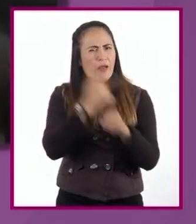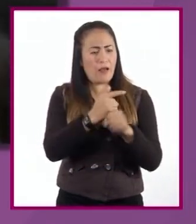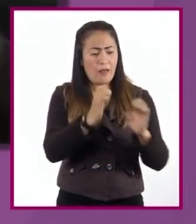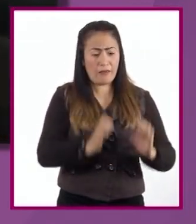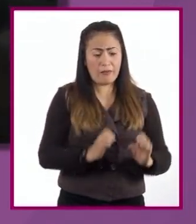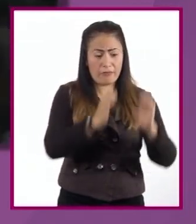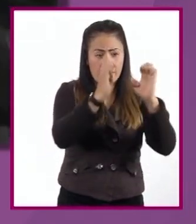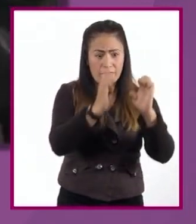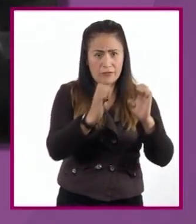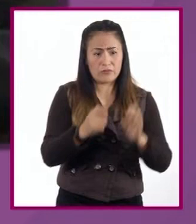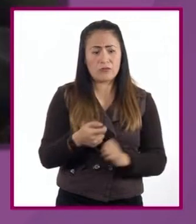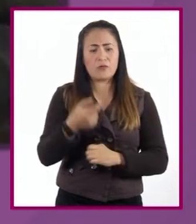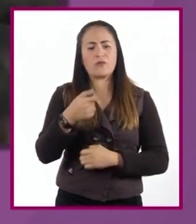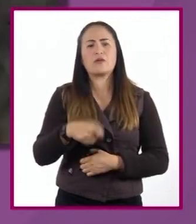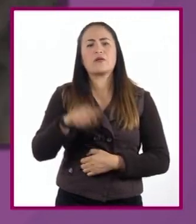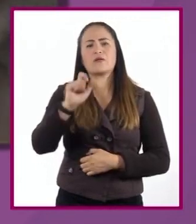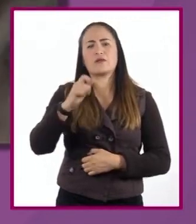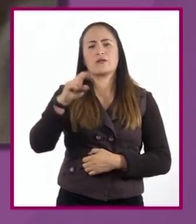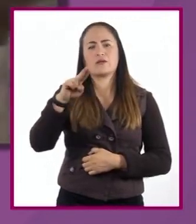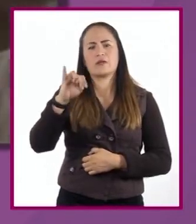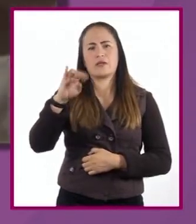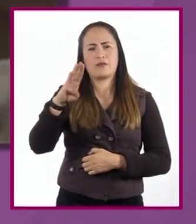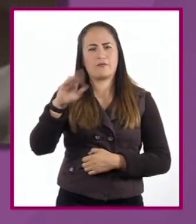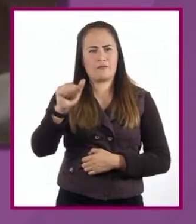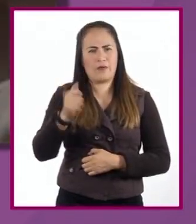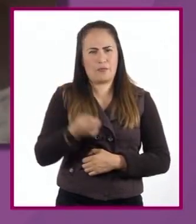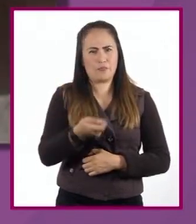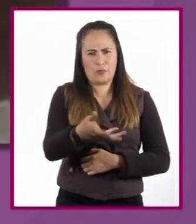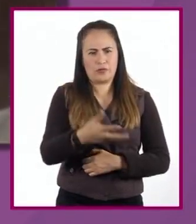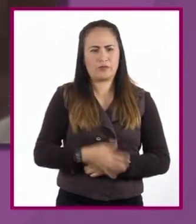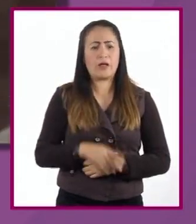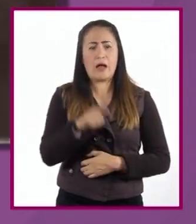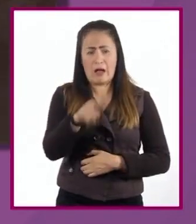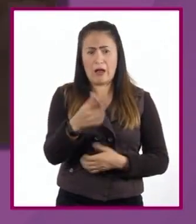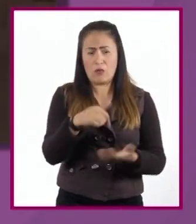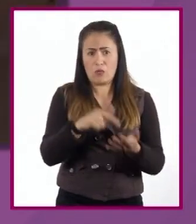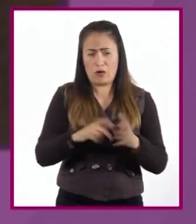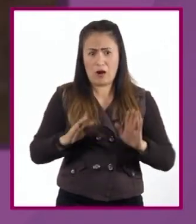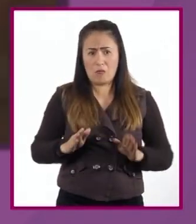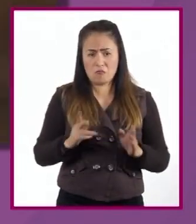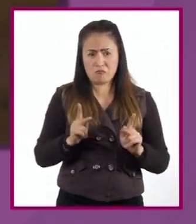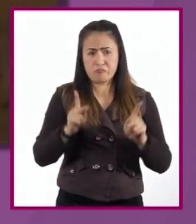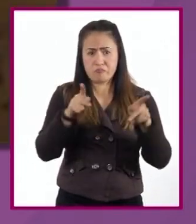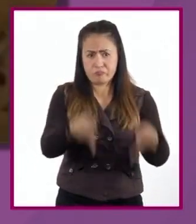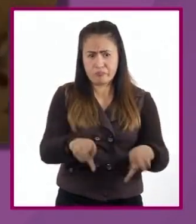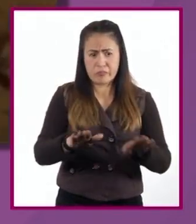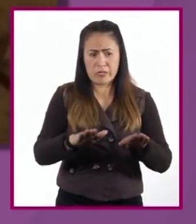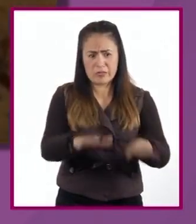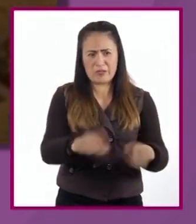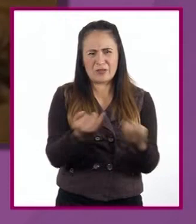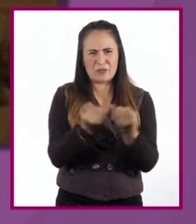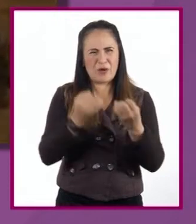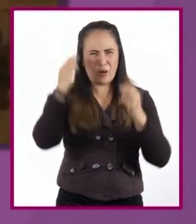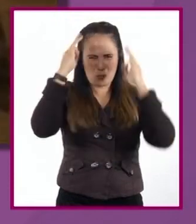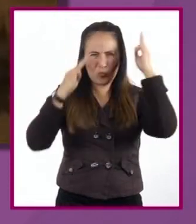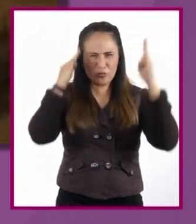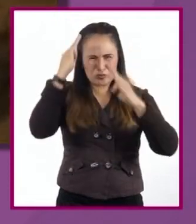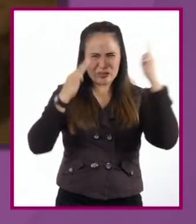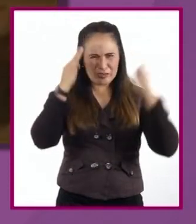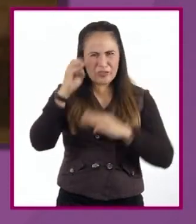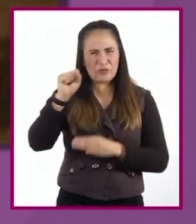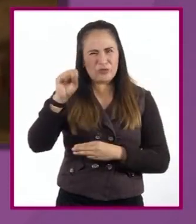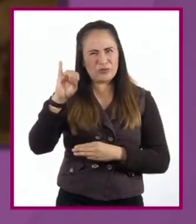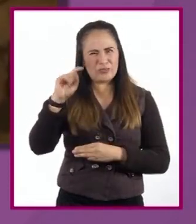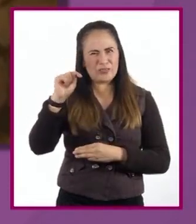le va a denominar la Kiva. En este lugar hubo entierros, como estos que vemos en el Museo de Sitio, y que van a estar